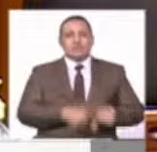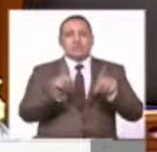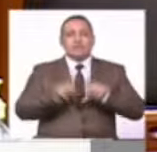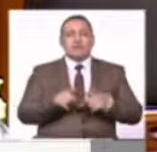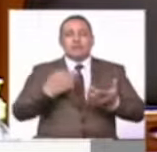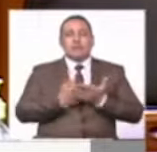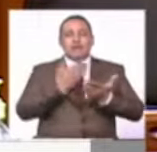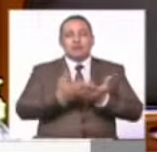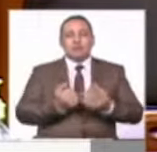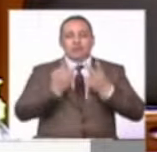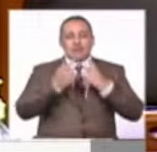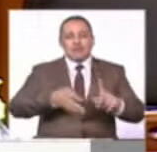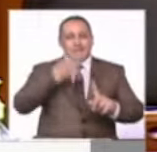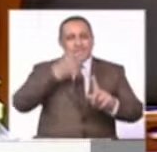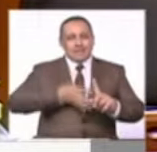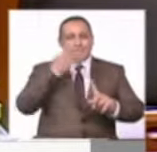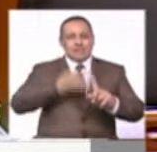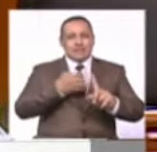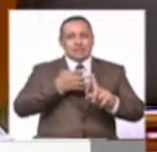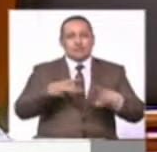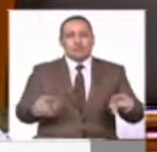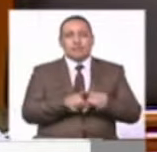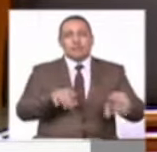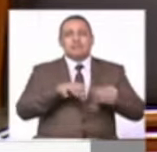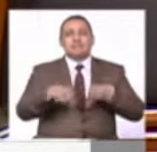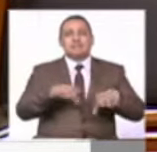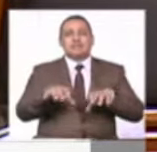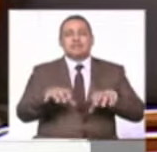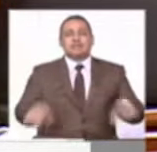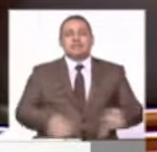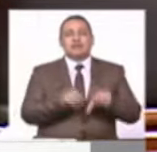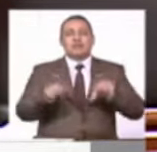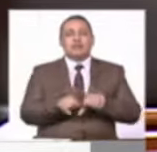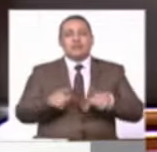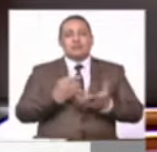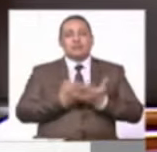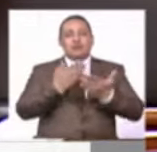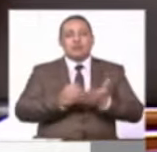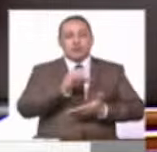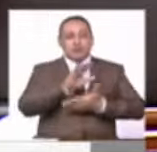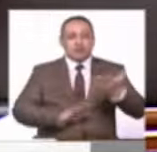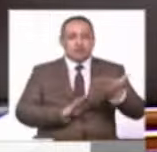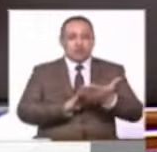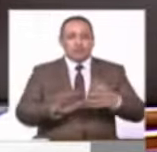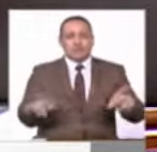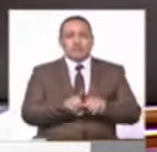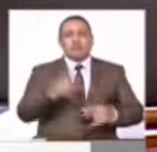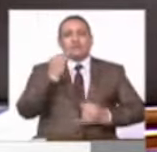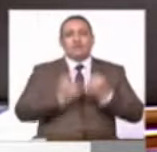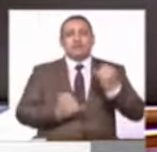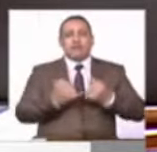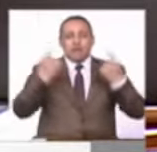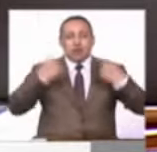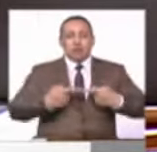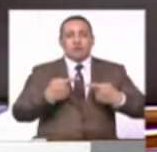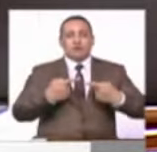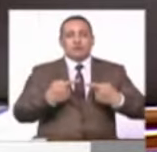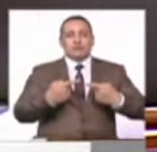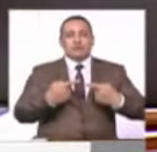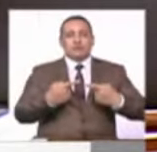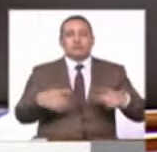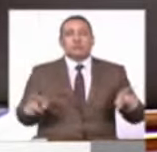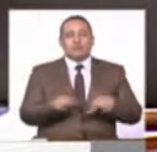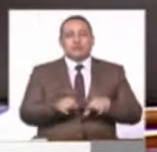virtud del Análisis realizado el presente informe final concluye